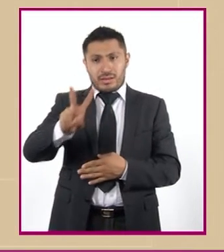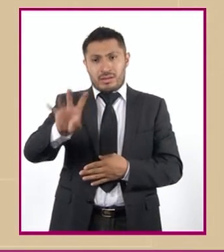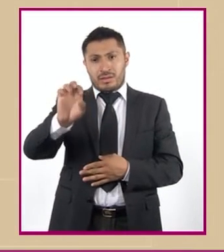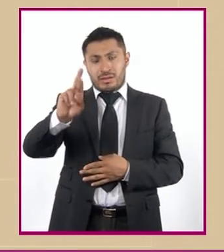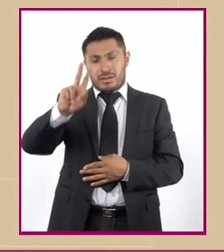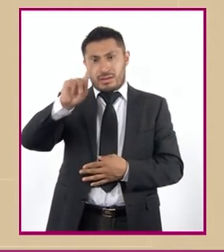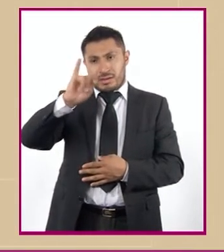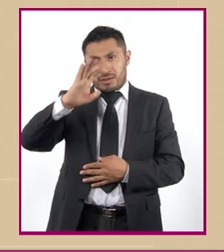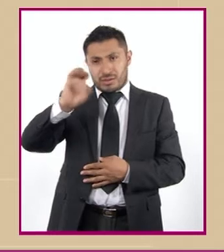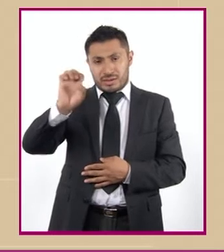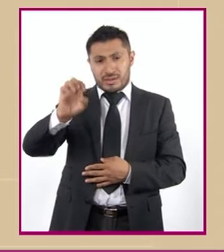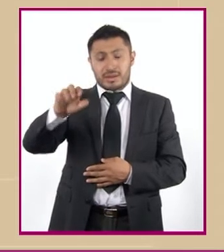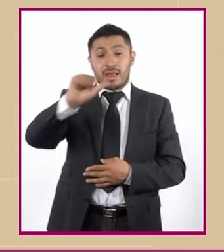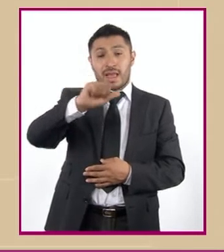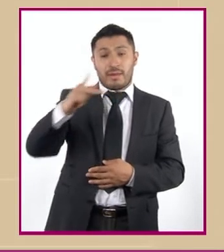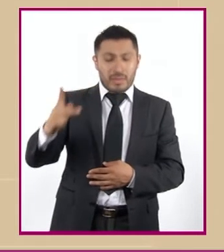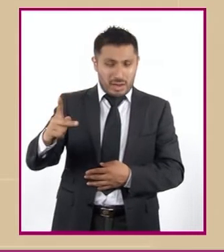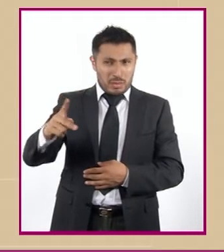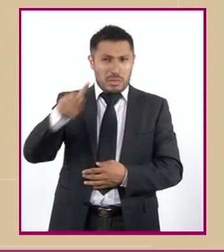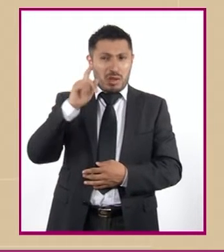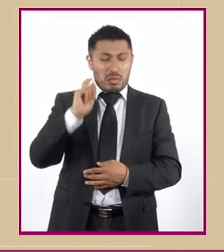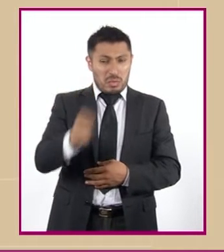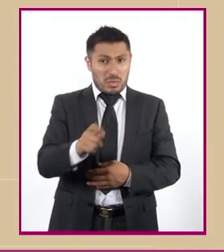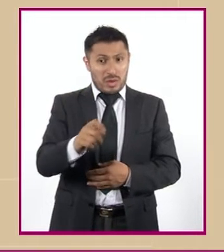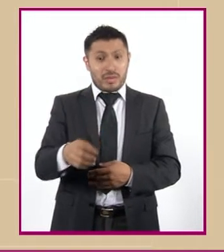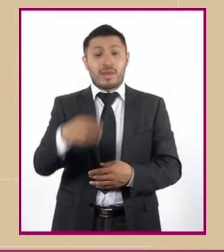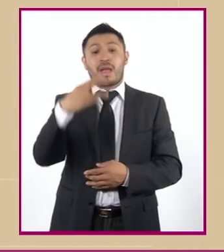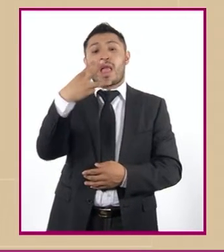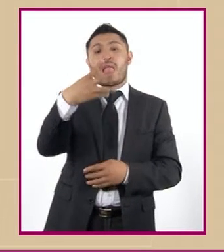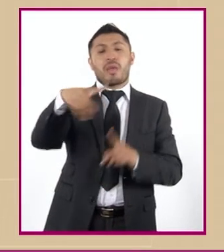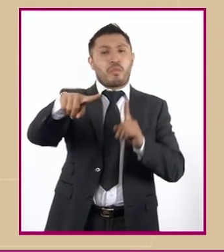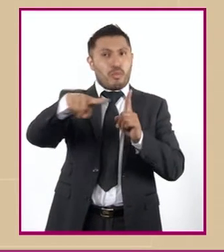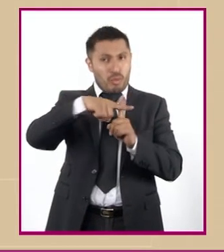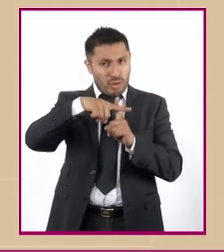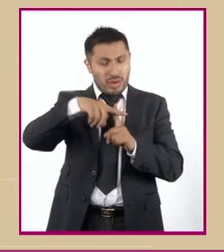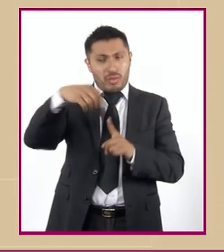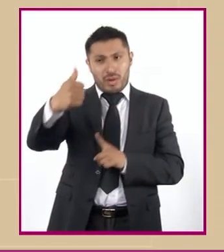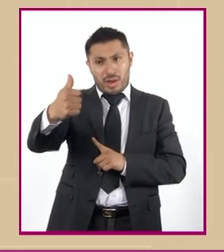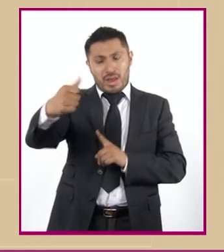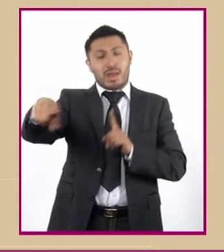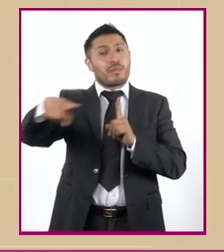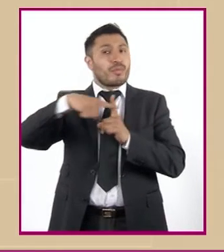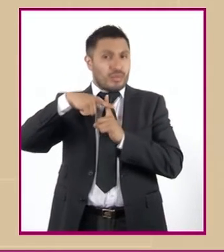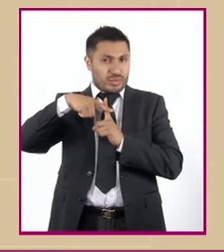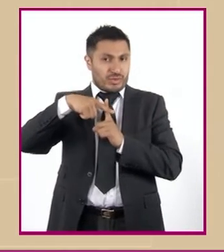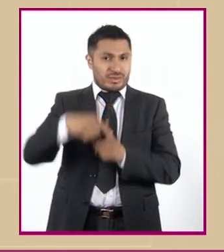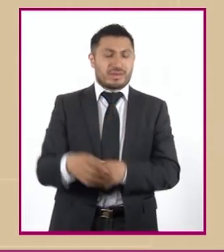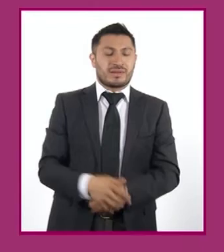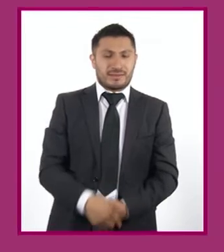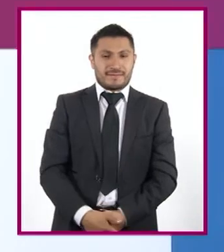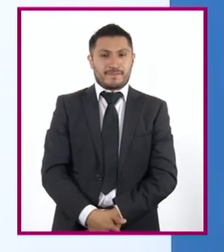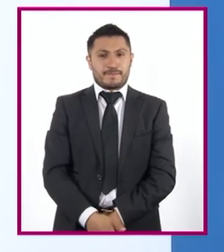las coordenadas ahora serían 3 positivo y 6 positivo.